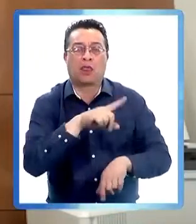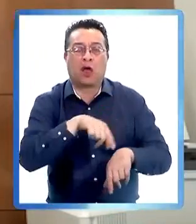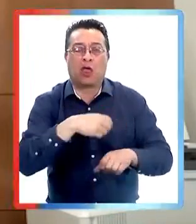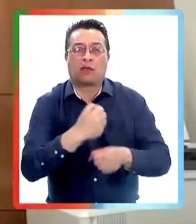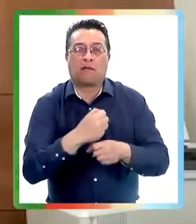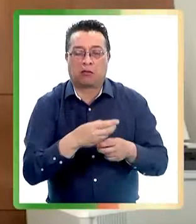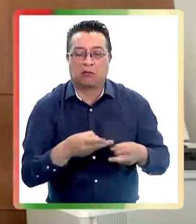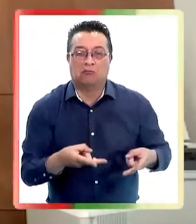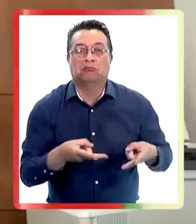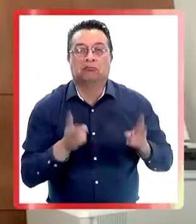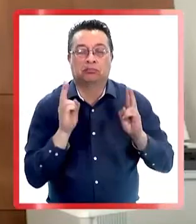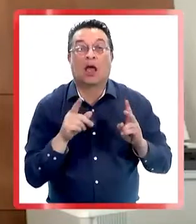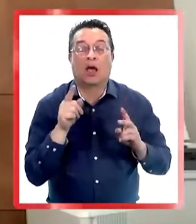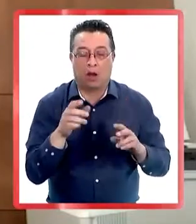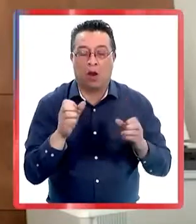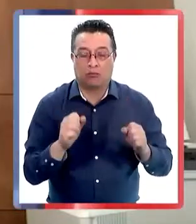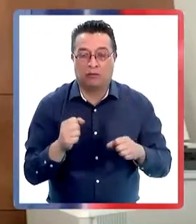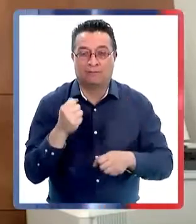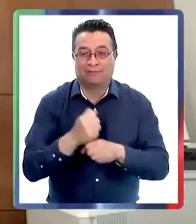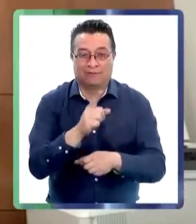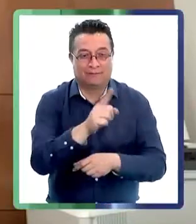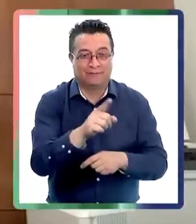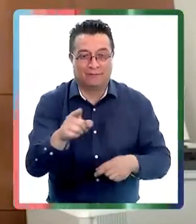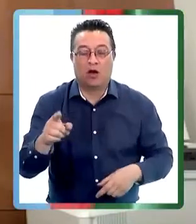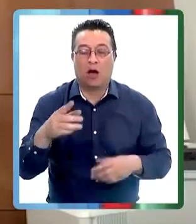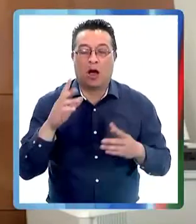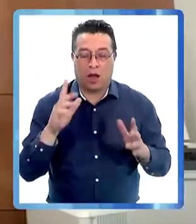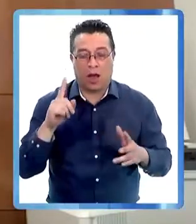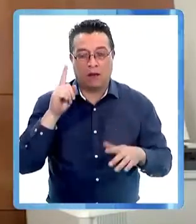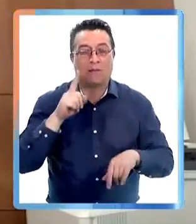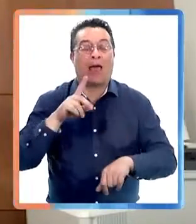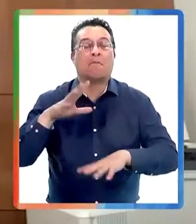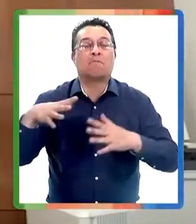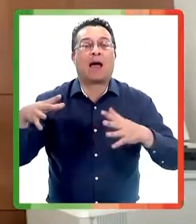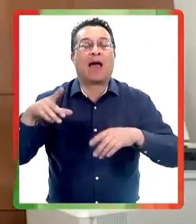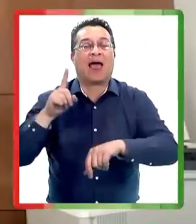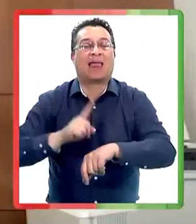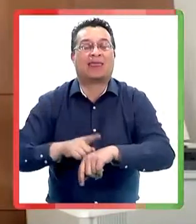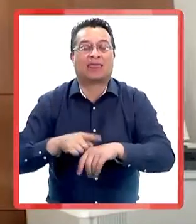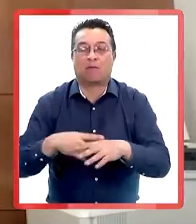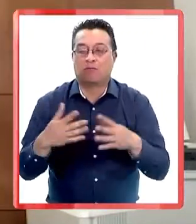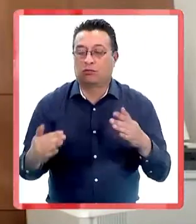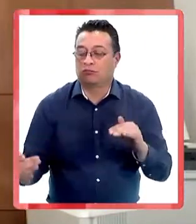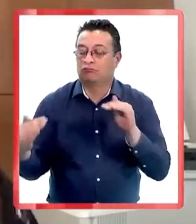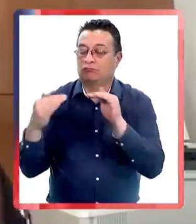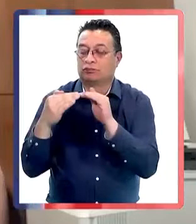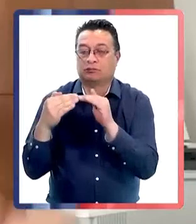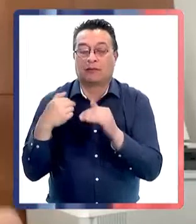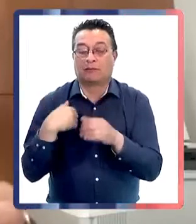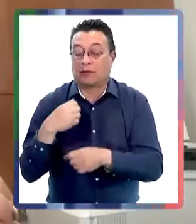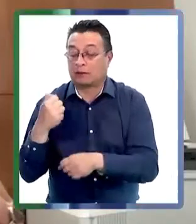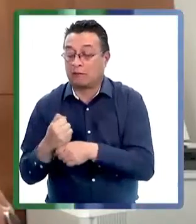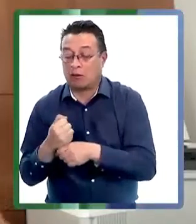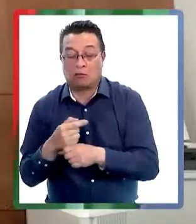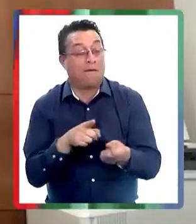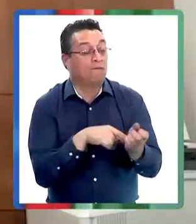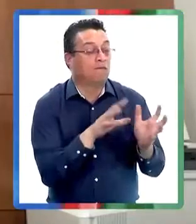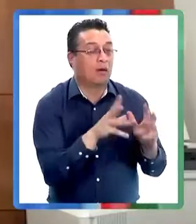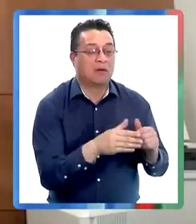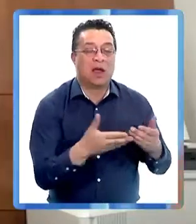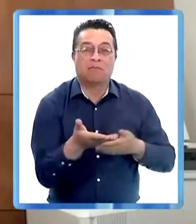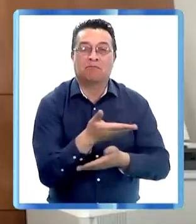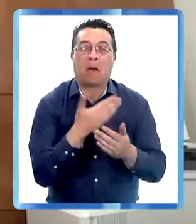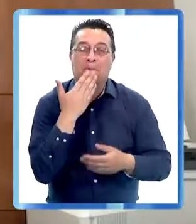la posibilidad de que las trabajadoras y los trabajadores tengan espacio para compatibilizar la vida laboral con la vida